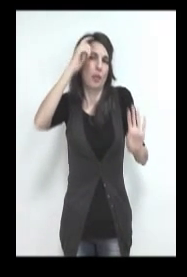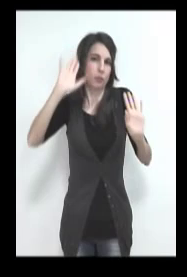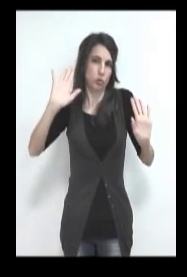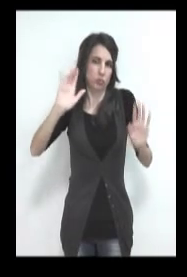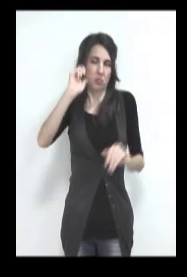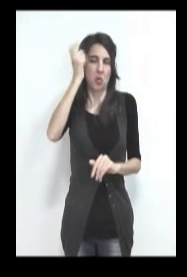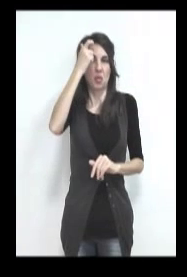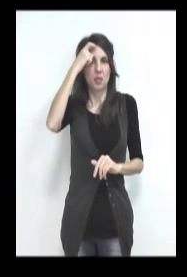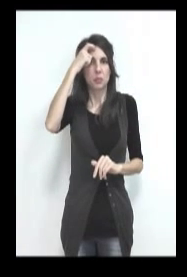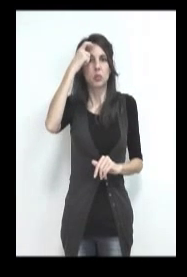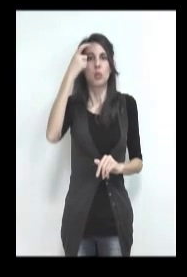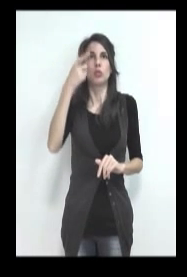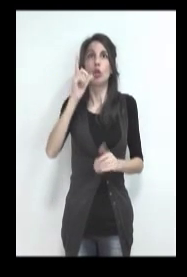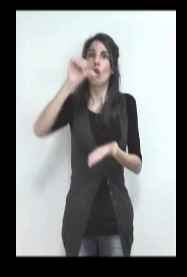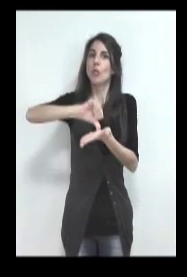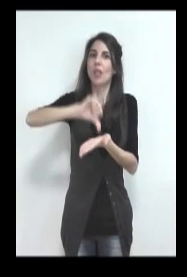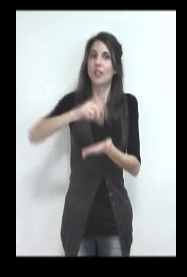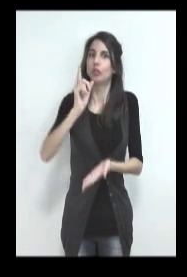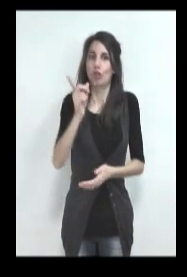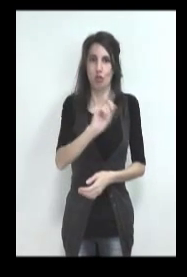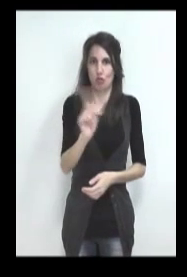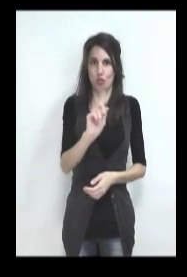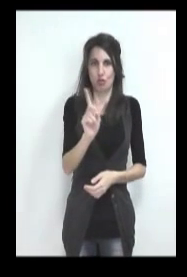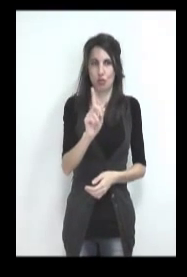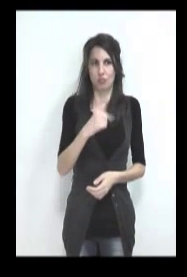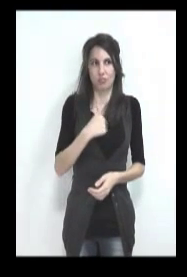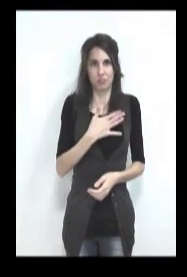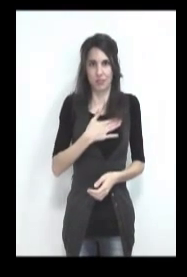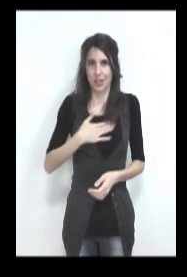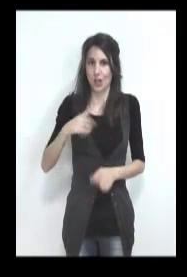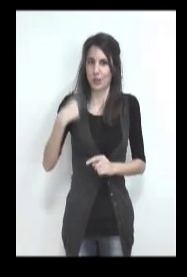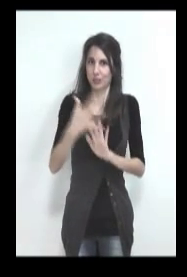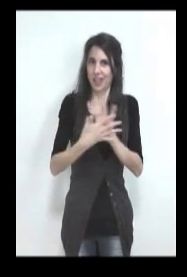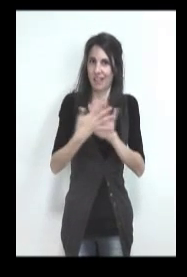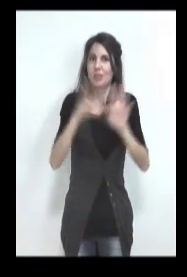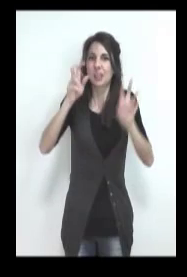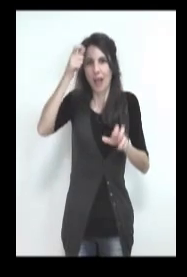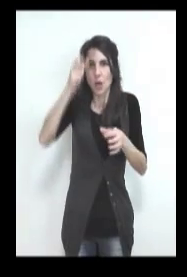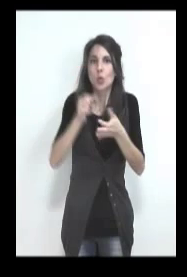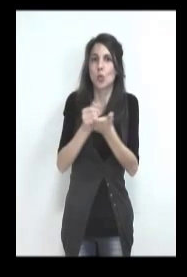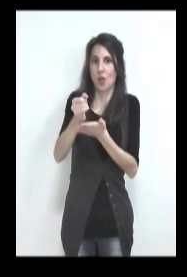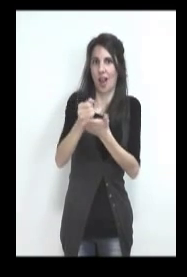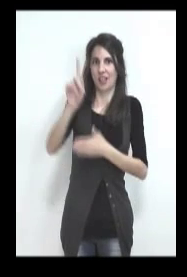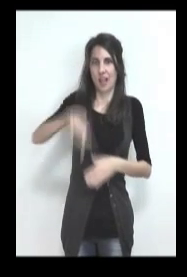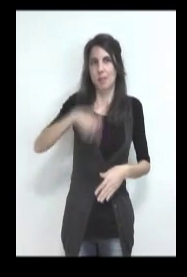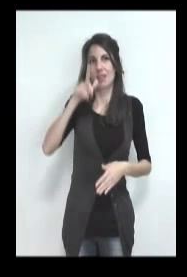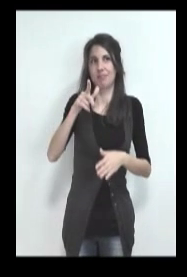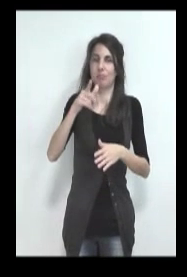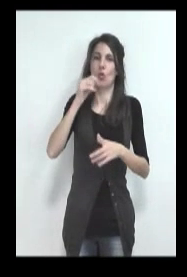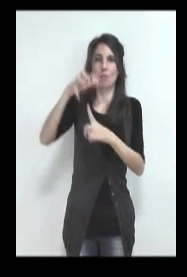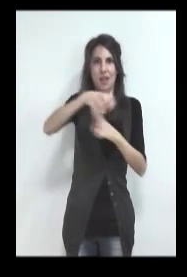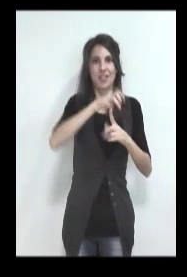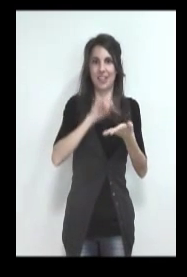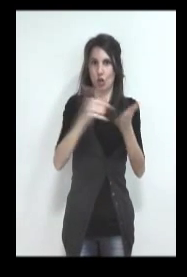Como tal, no solo son ciudades, ¿no? O sea, y me gustaría luego que tocáramos el tema rural y el tema de los parques tecnológicos, las